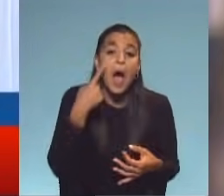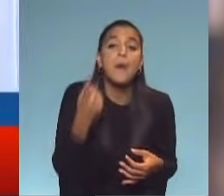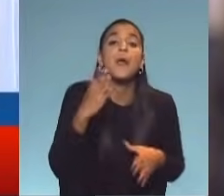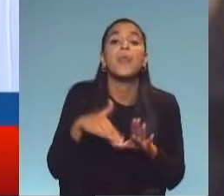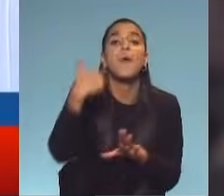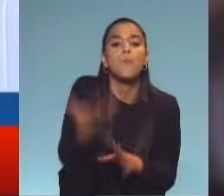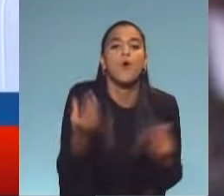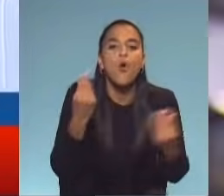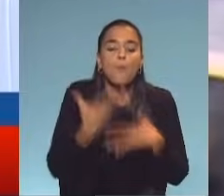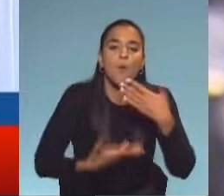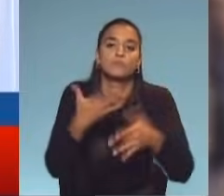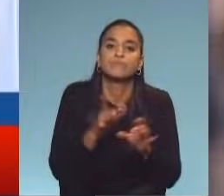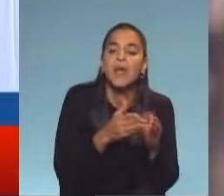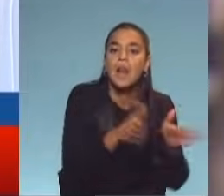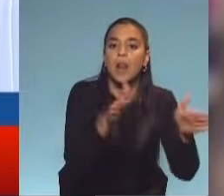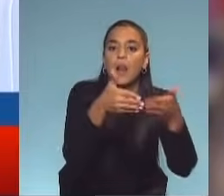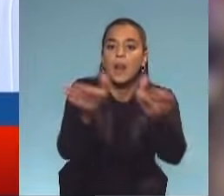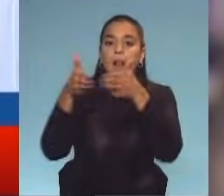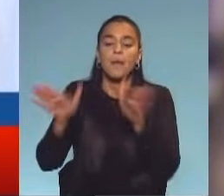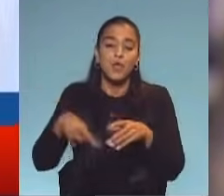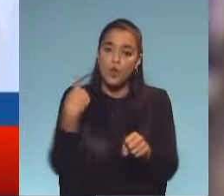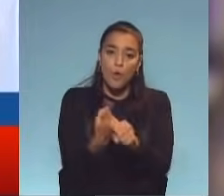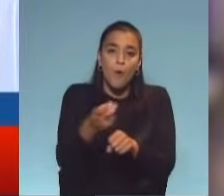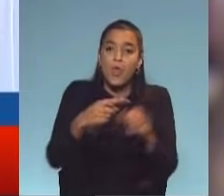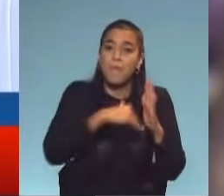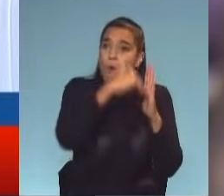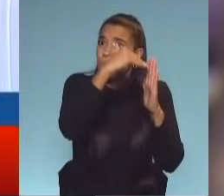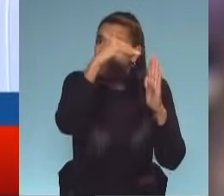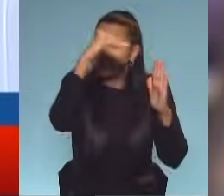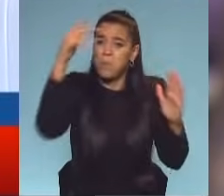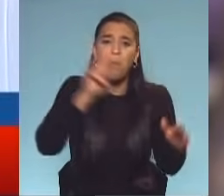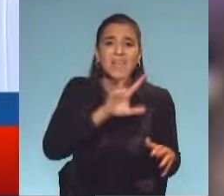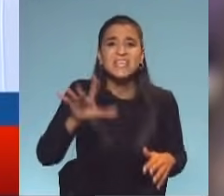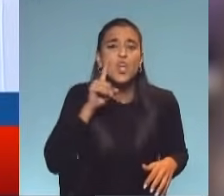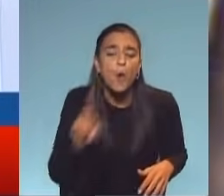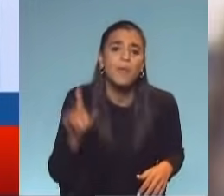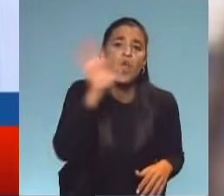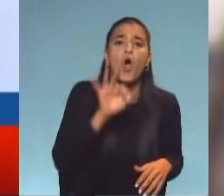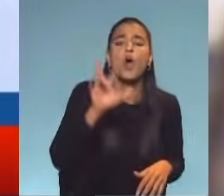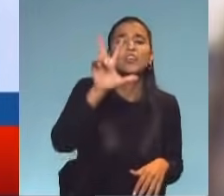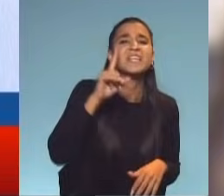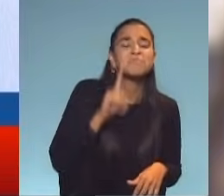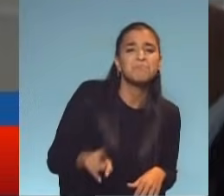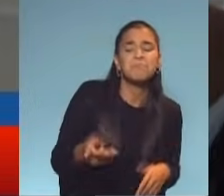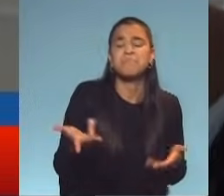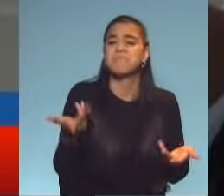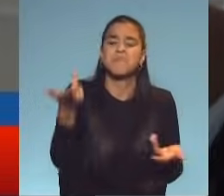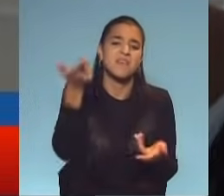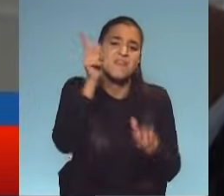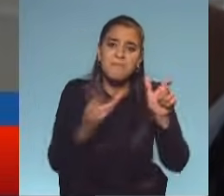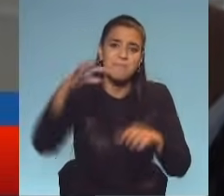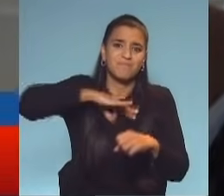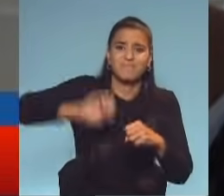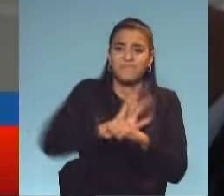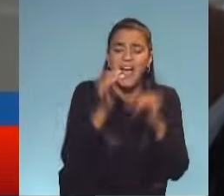cómo empezamos a liberar. Pero no podemos seguir con un nivel de 25.000 o 3.000 infectados por día y no